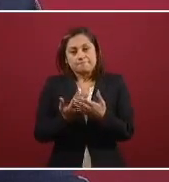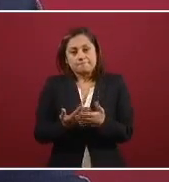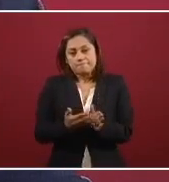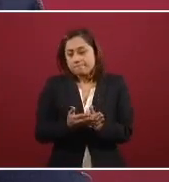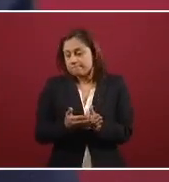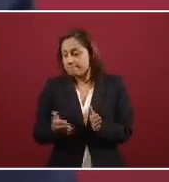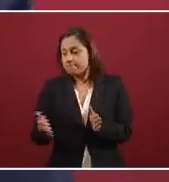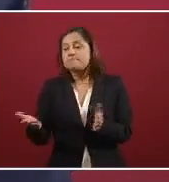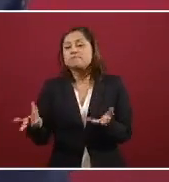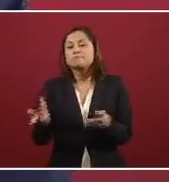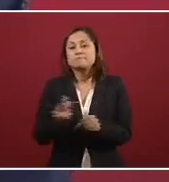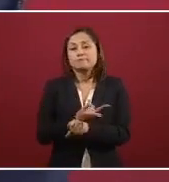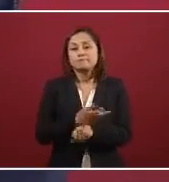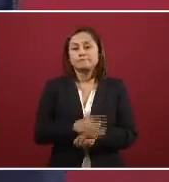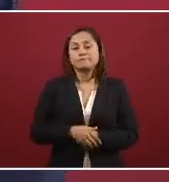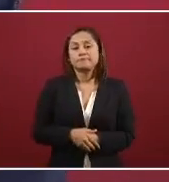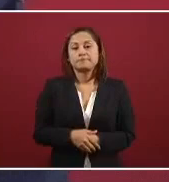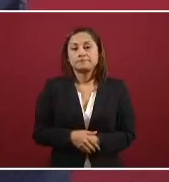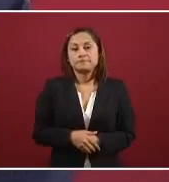Yo lo único que